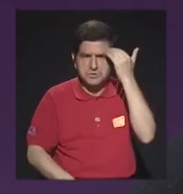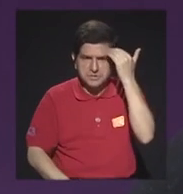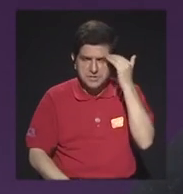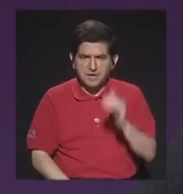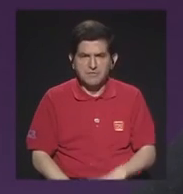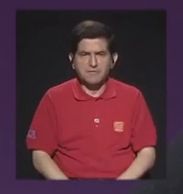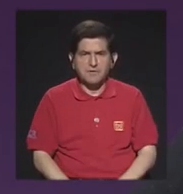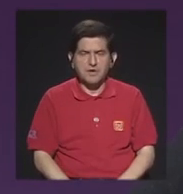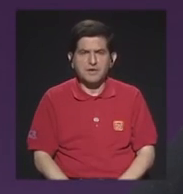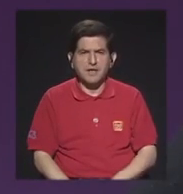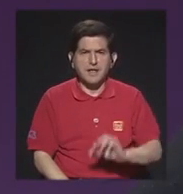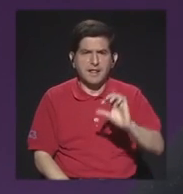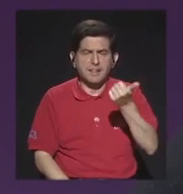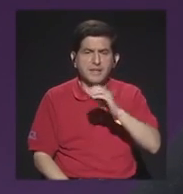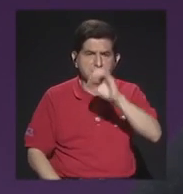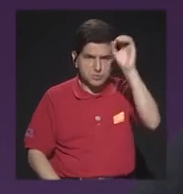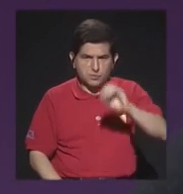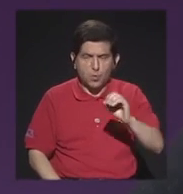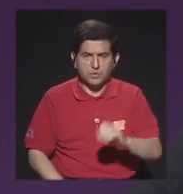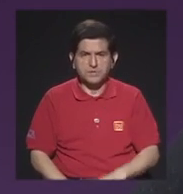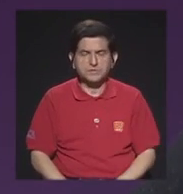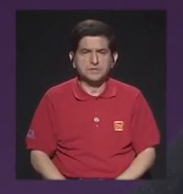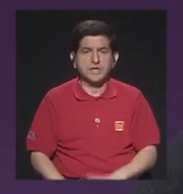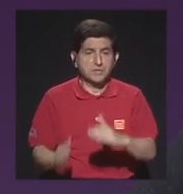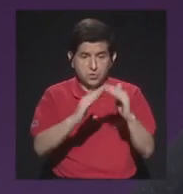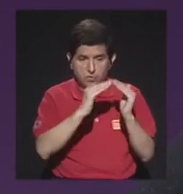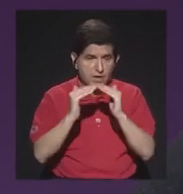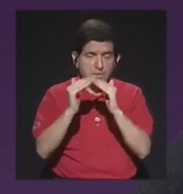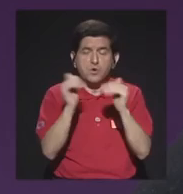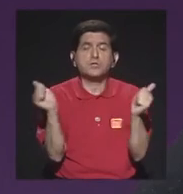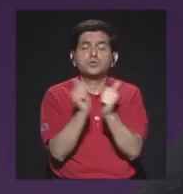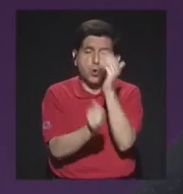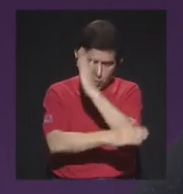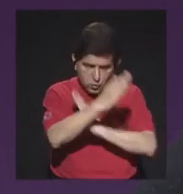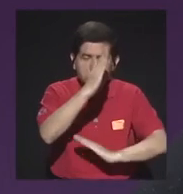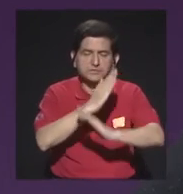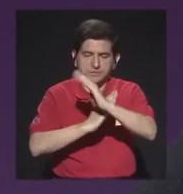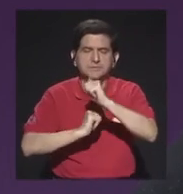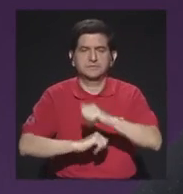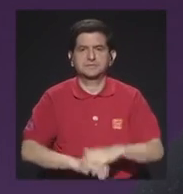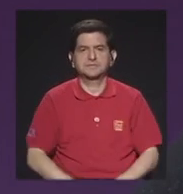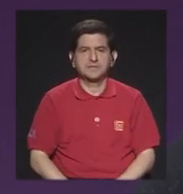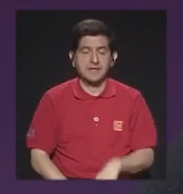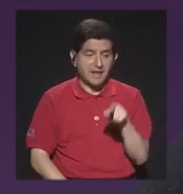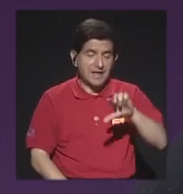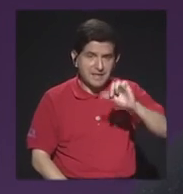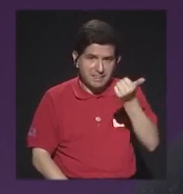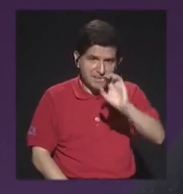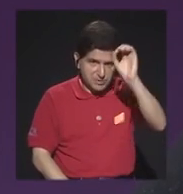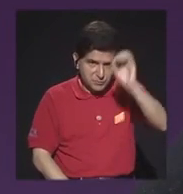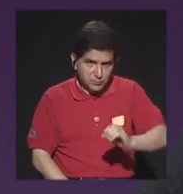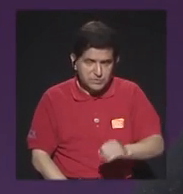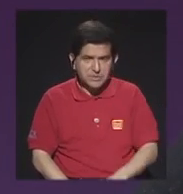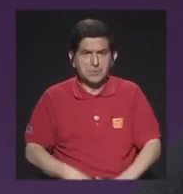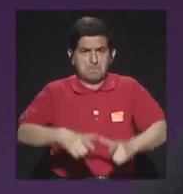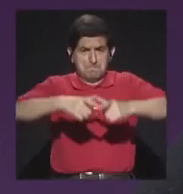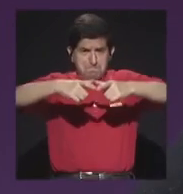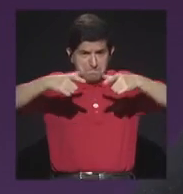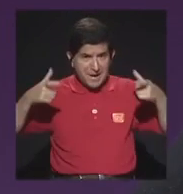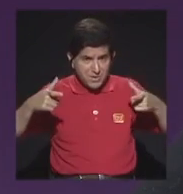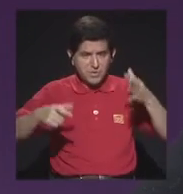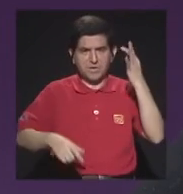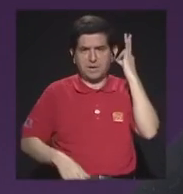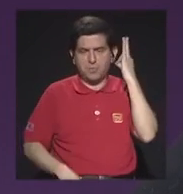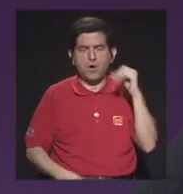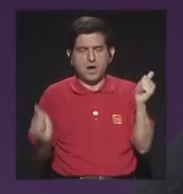es un 10% a nivel de población con discapacidad, ¿verdad? Y de ese 10% la mayoría son mujeres